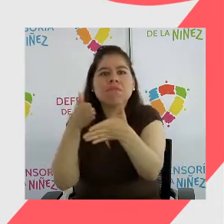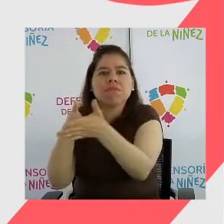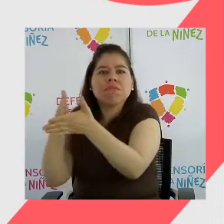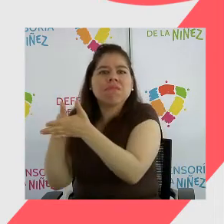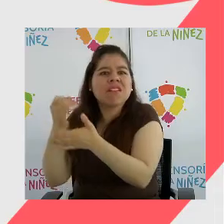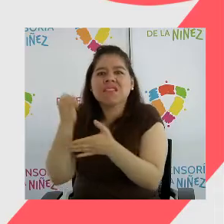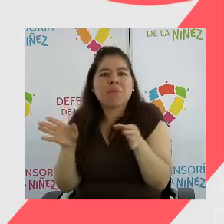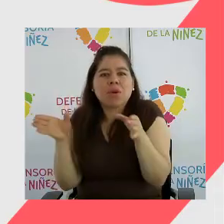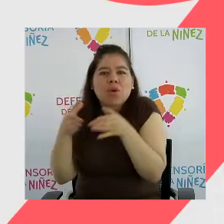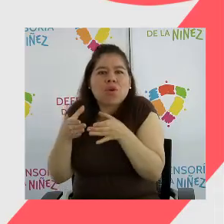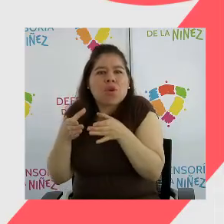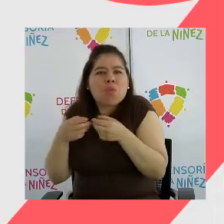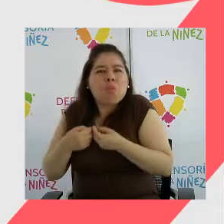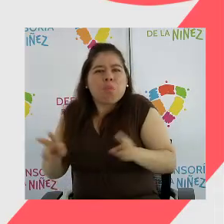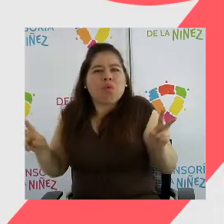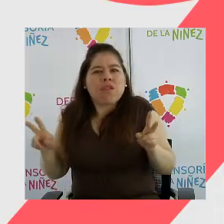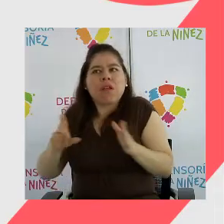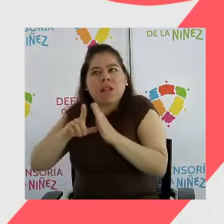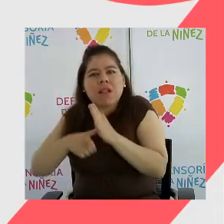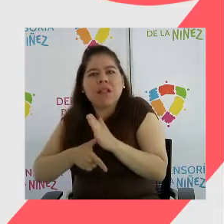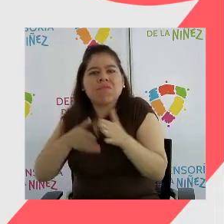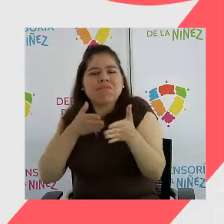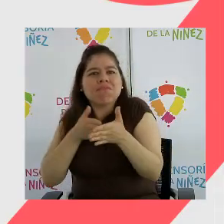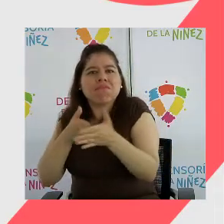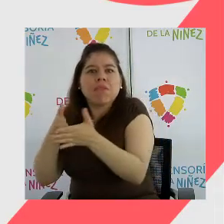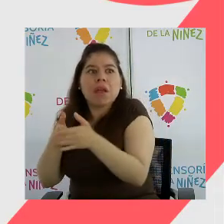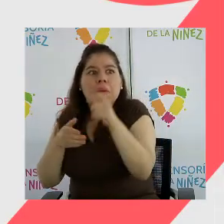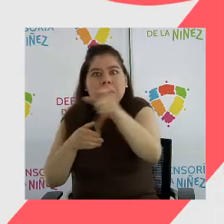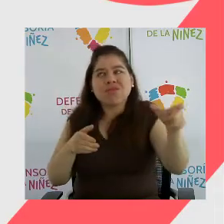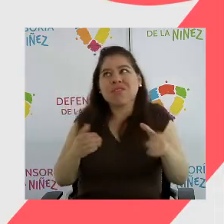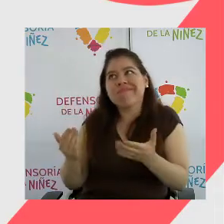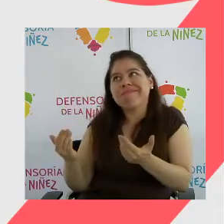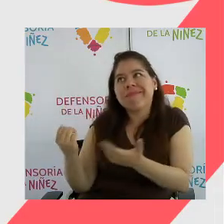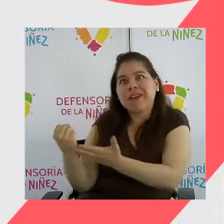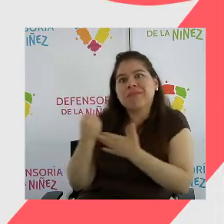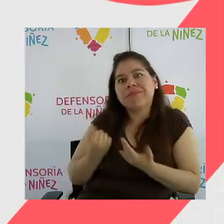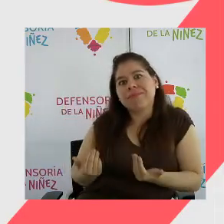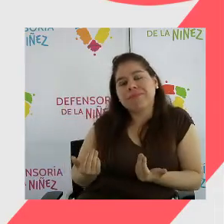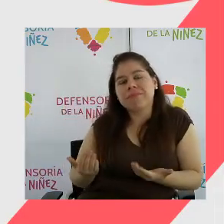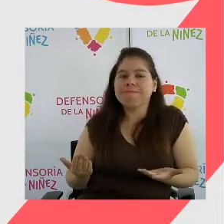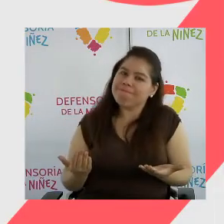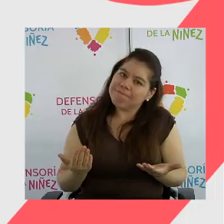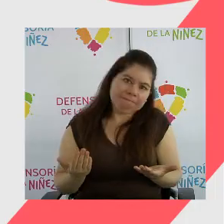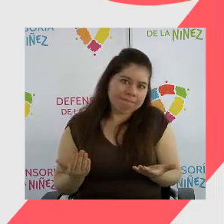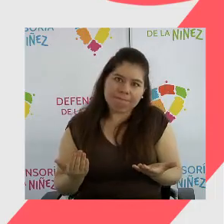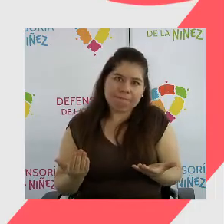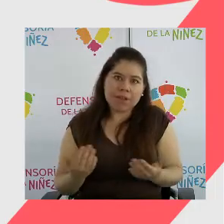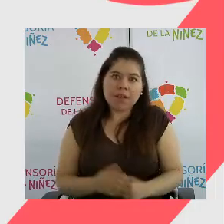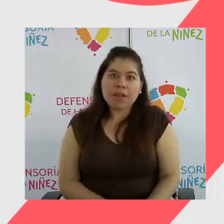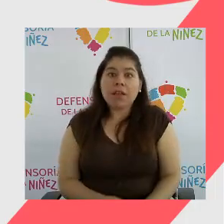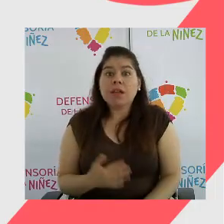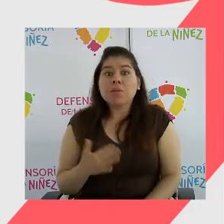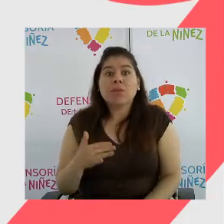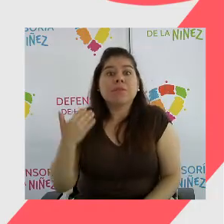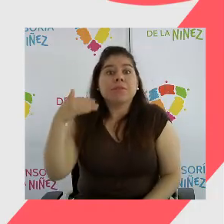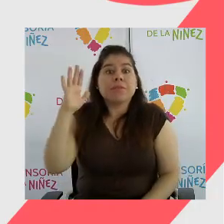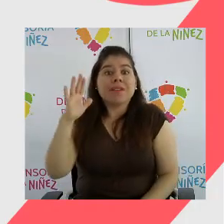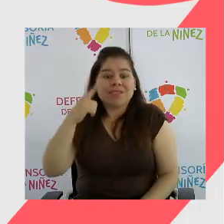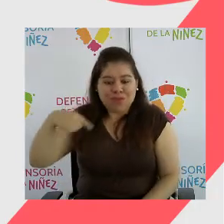y que dificulta el acceso de las personas a las posibilidades de intervención. Y esto particularmente considerando la relevancia que tiene